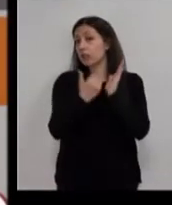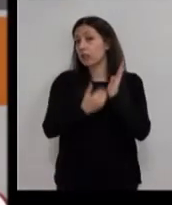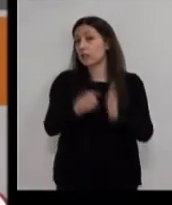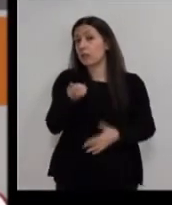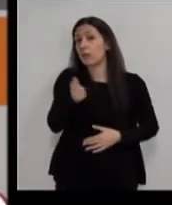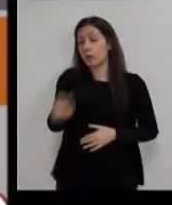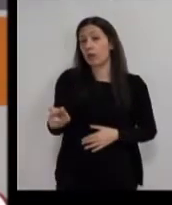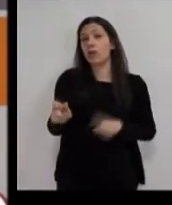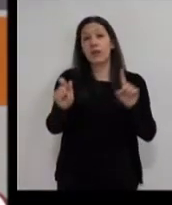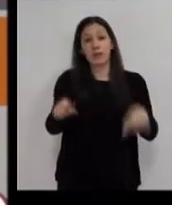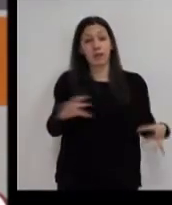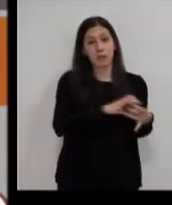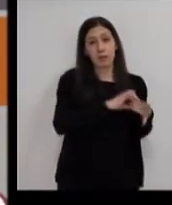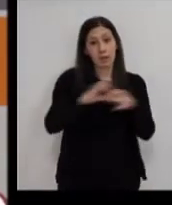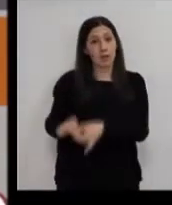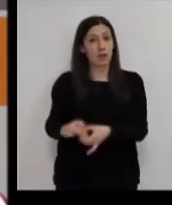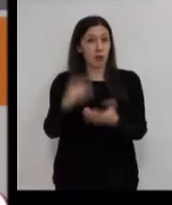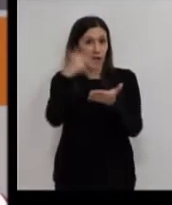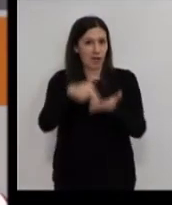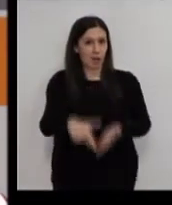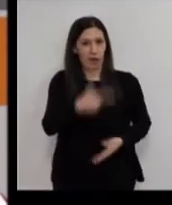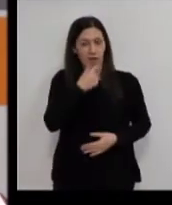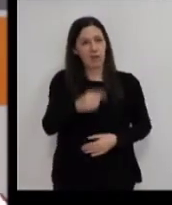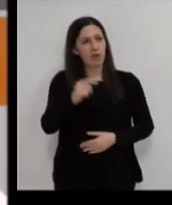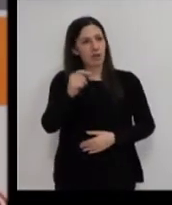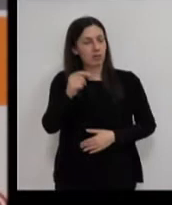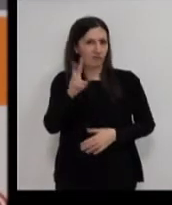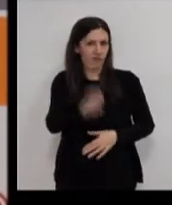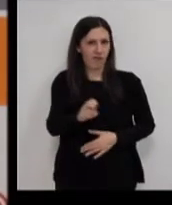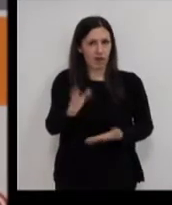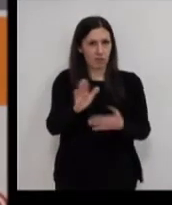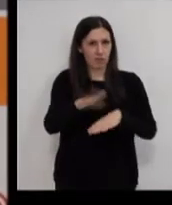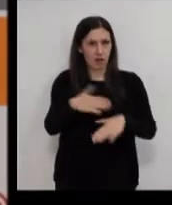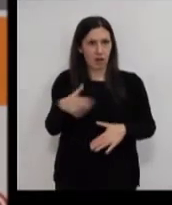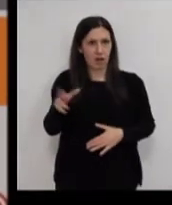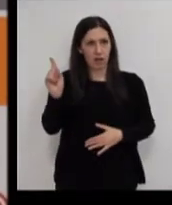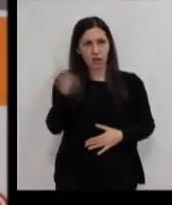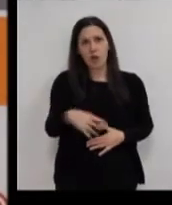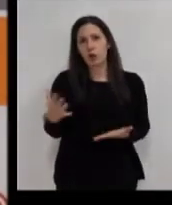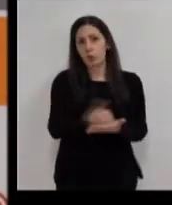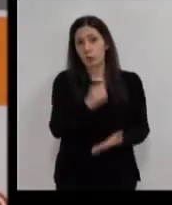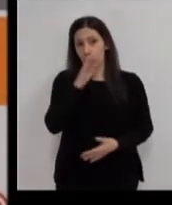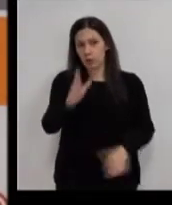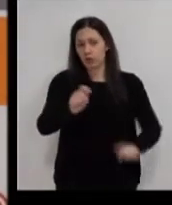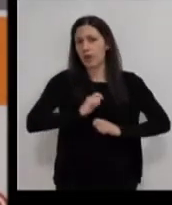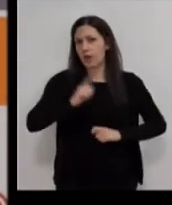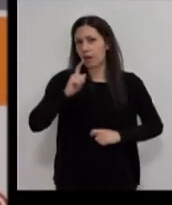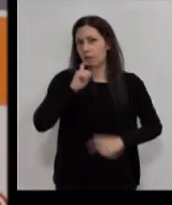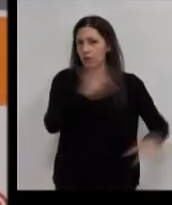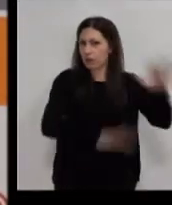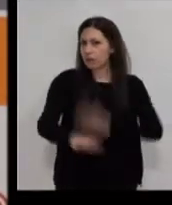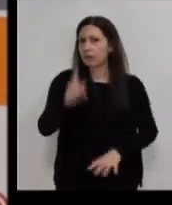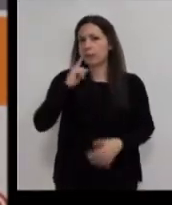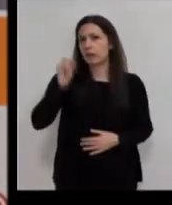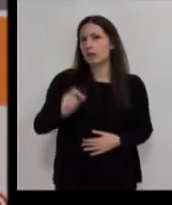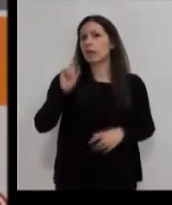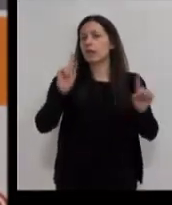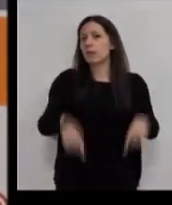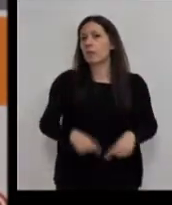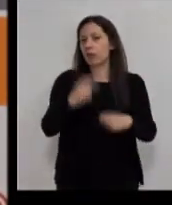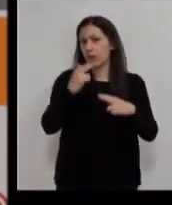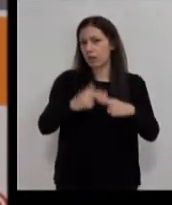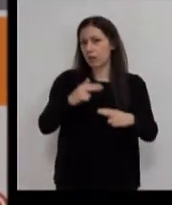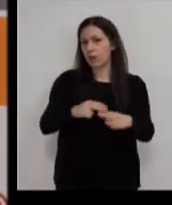La comprensión de los sistemas tarifarios, y eso está conectado también con el tema de la lectura fácil y que es útil para todos por la complejidad